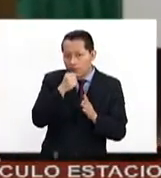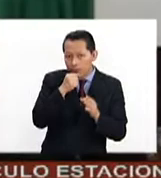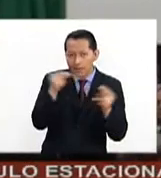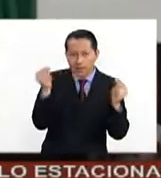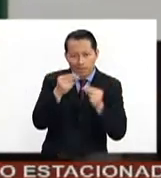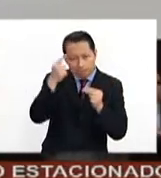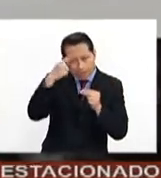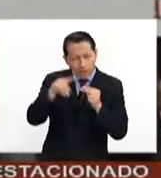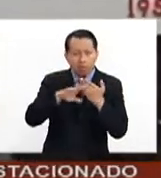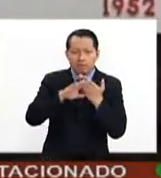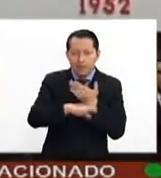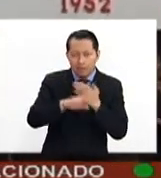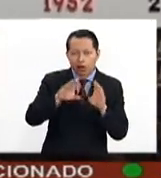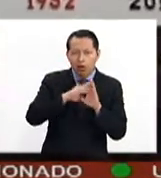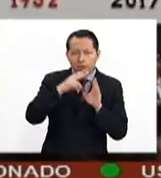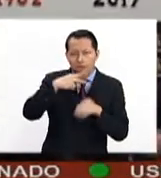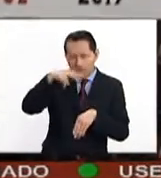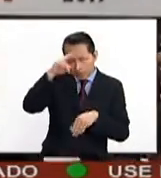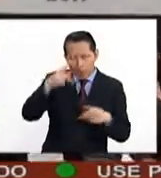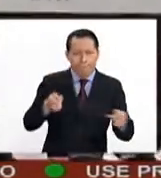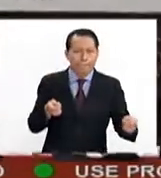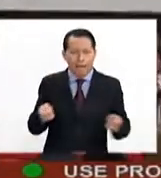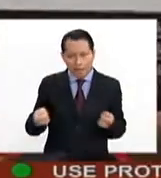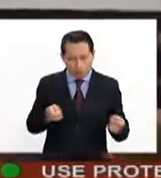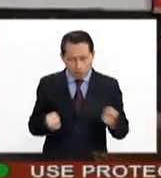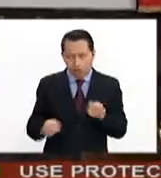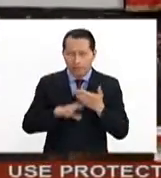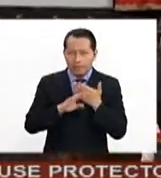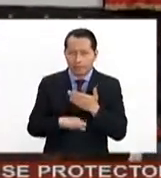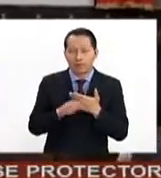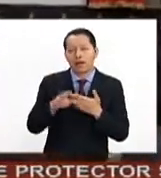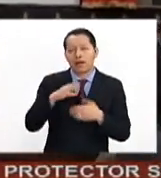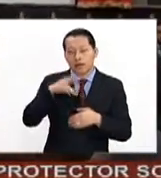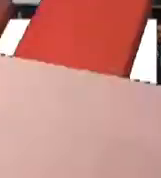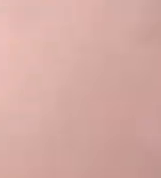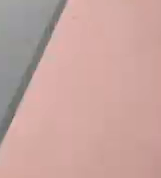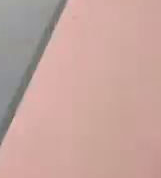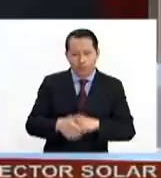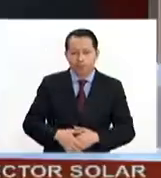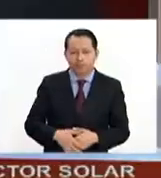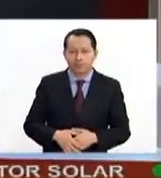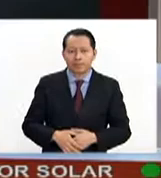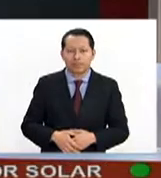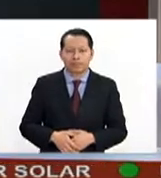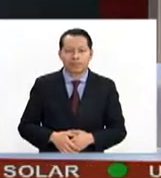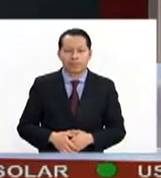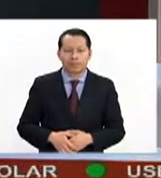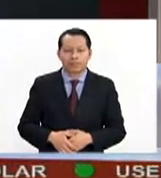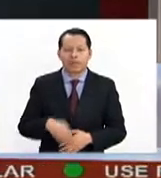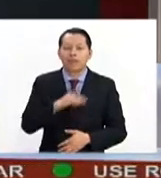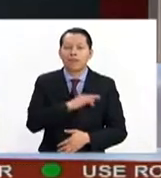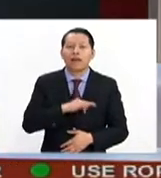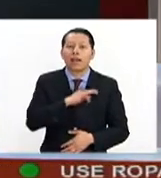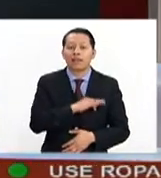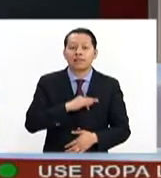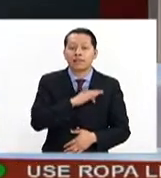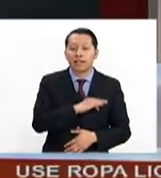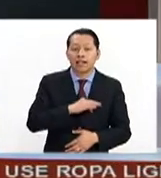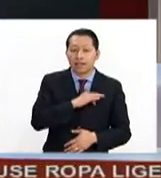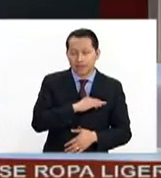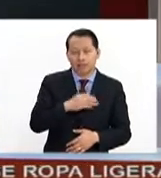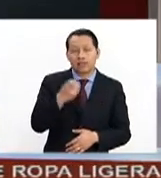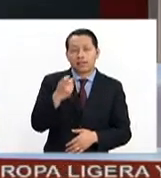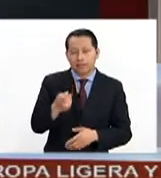la ignorancia y la manipulación. Para México al Día, Flor Hurtado. Pues felicidades a todos